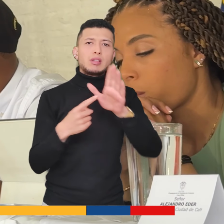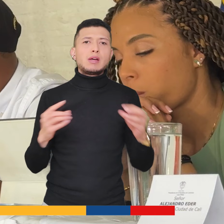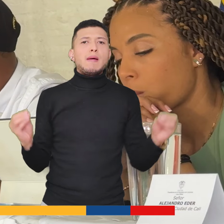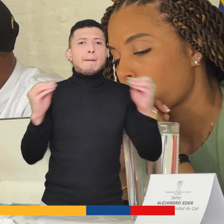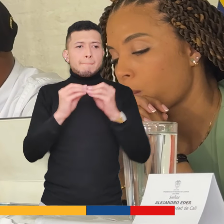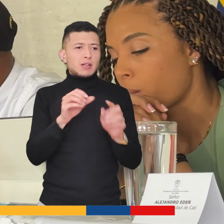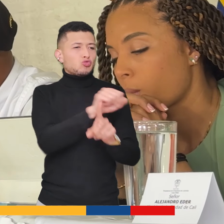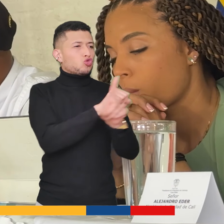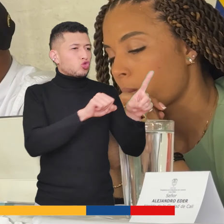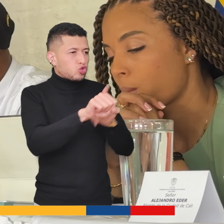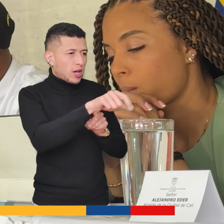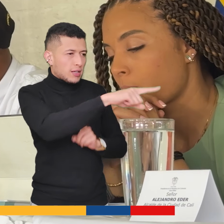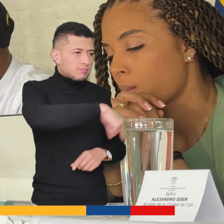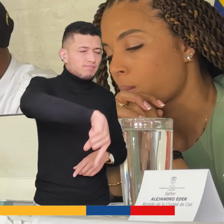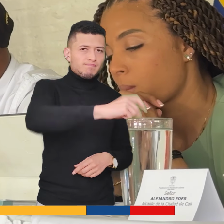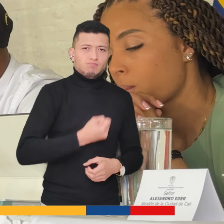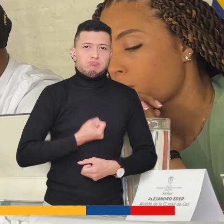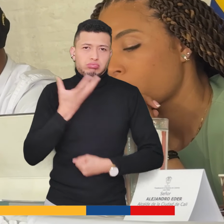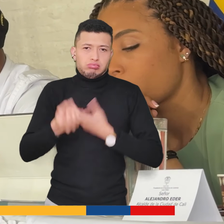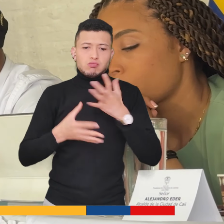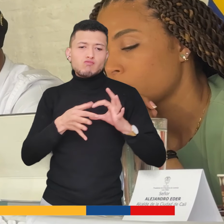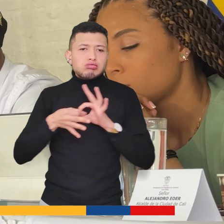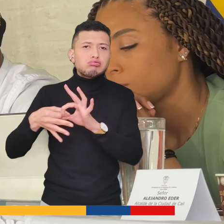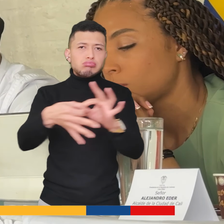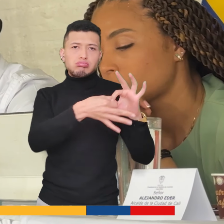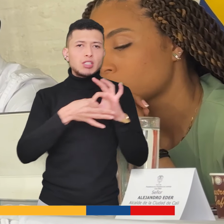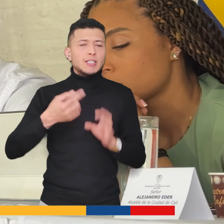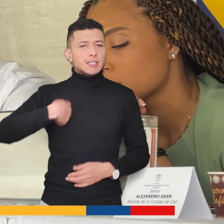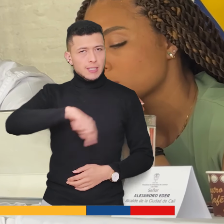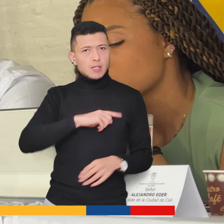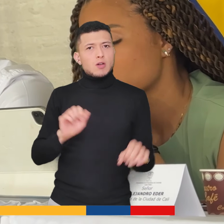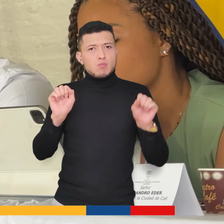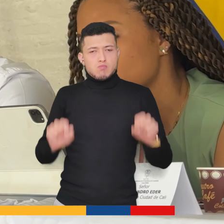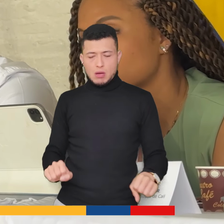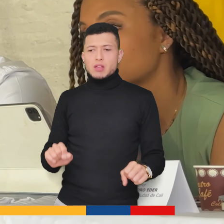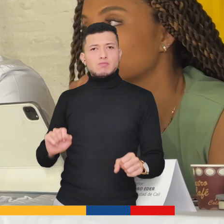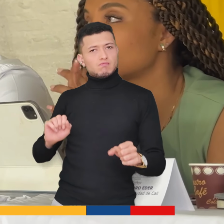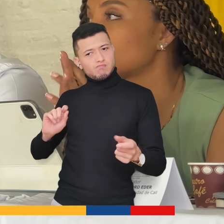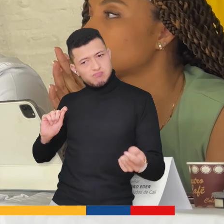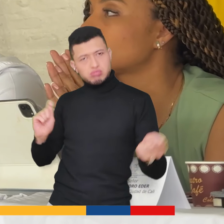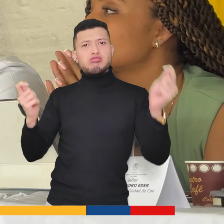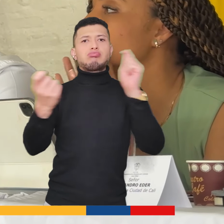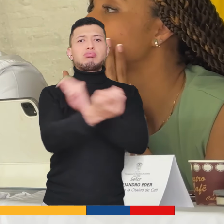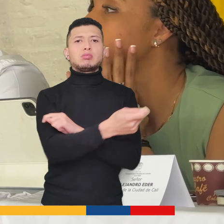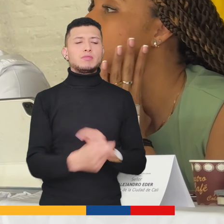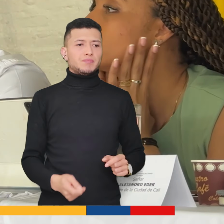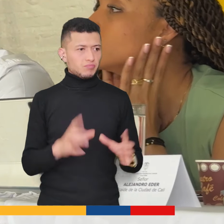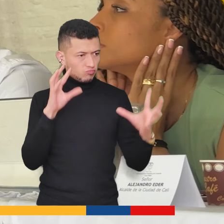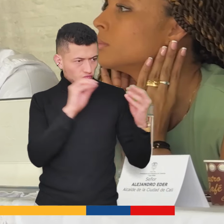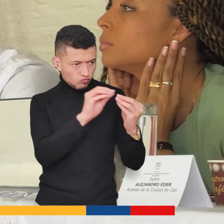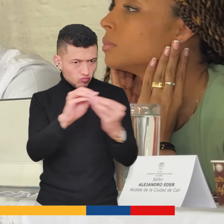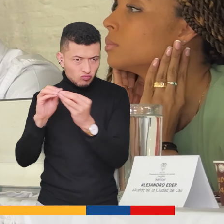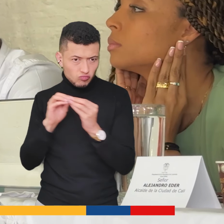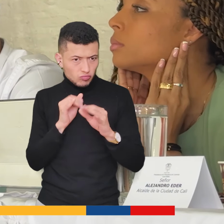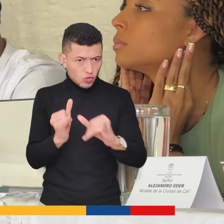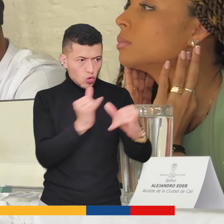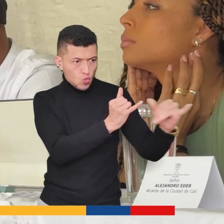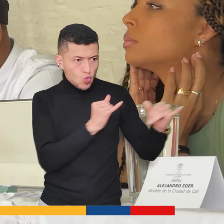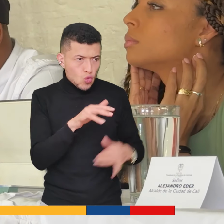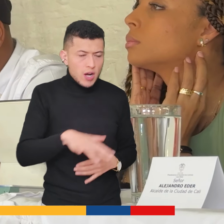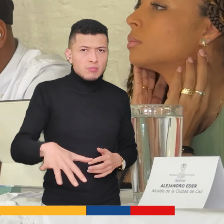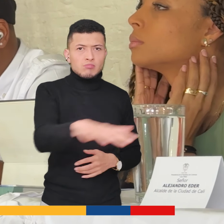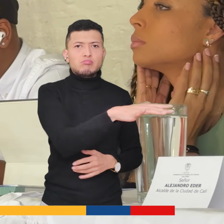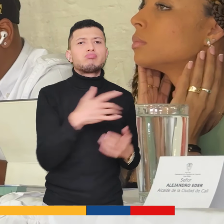expresiones sociales y que juntos entonces podamos converger en puntos en común. Esa es la